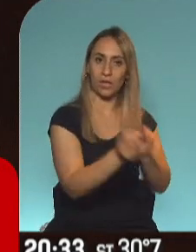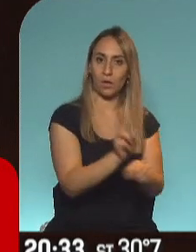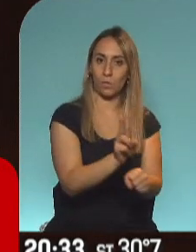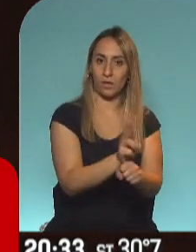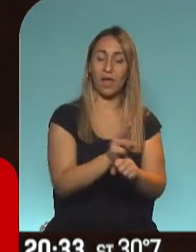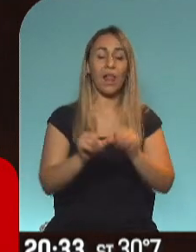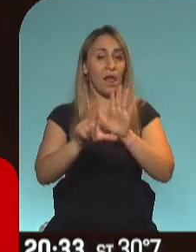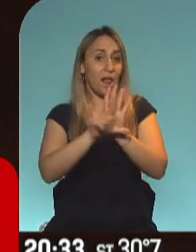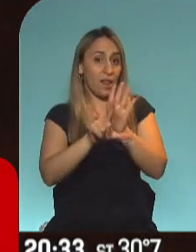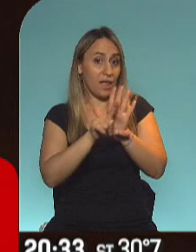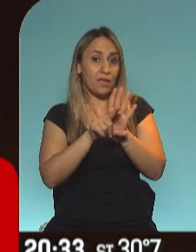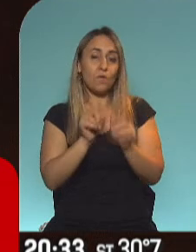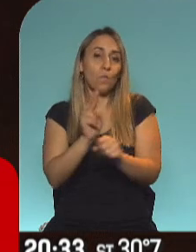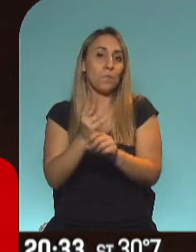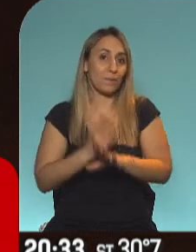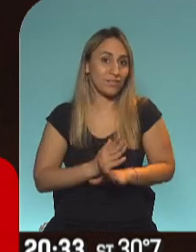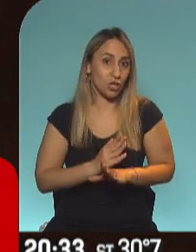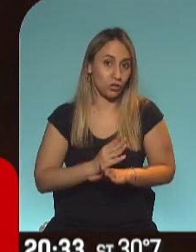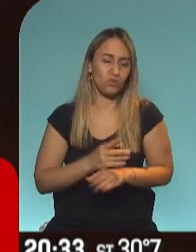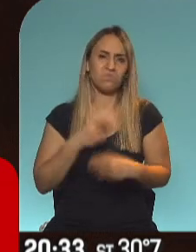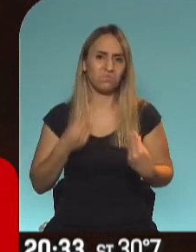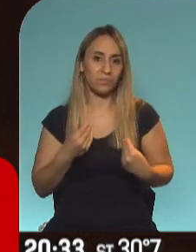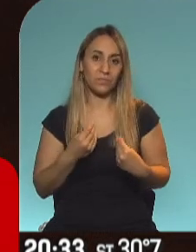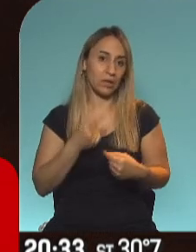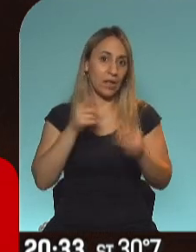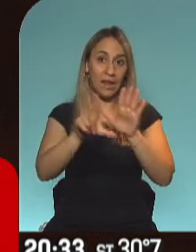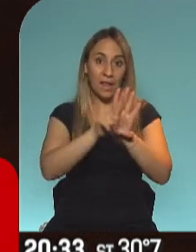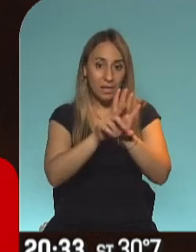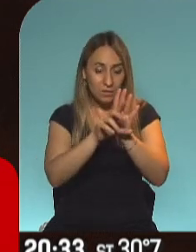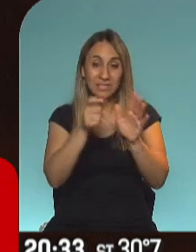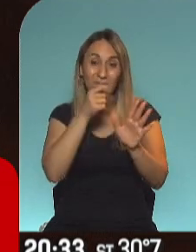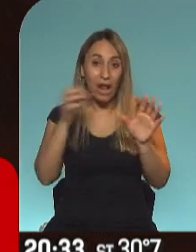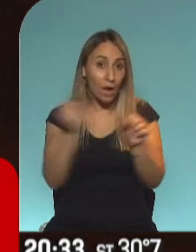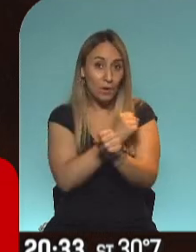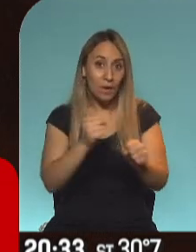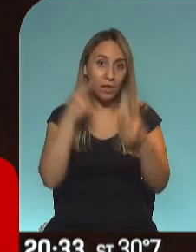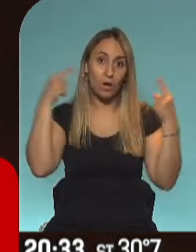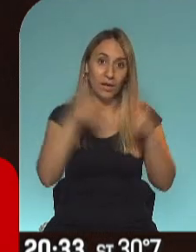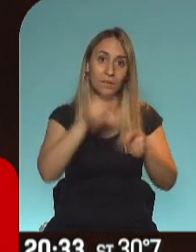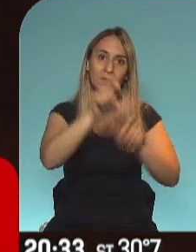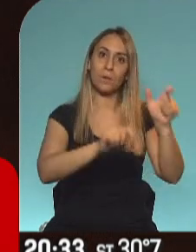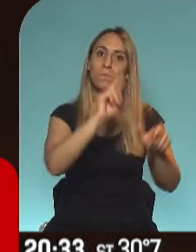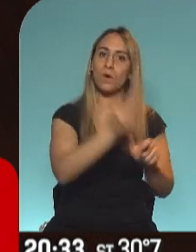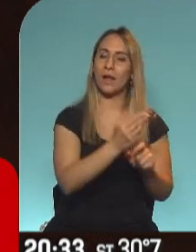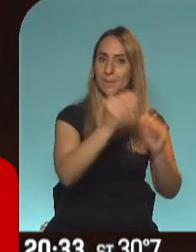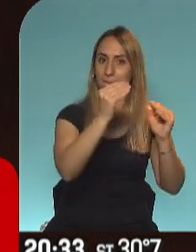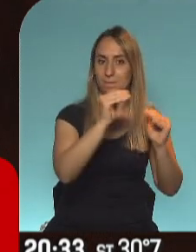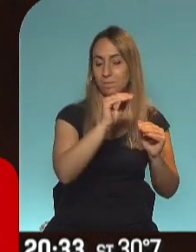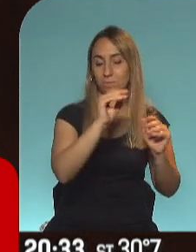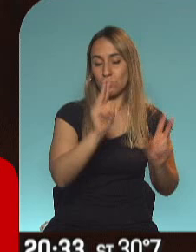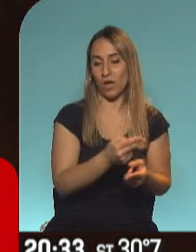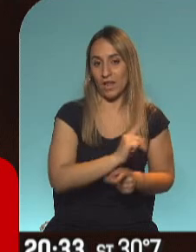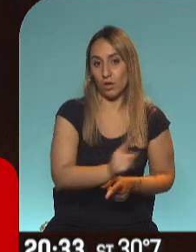prevención. Trata de que las cosas no sucedan, en este caso muertes, o que si suceden, en este